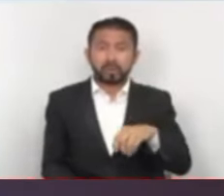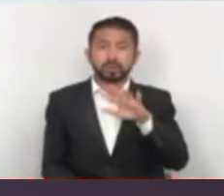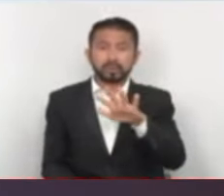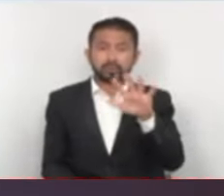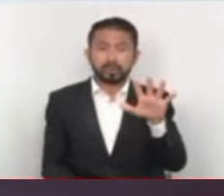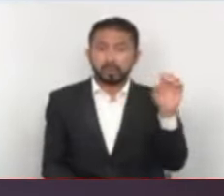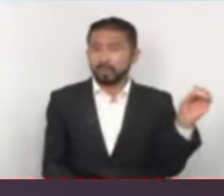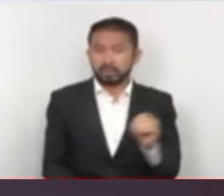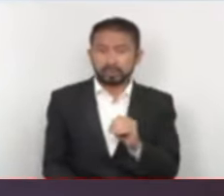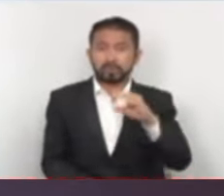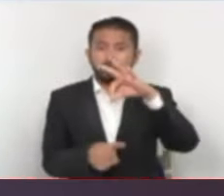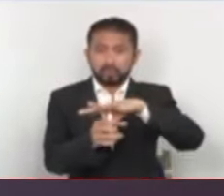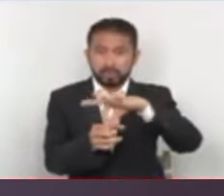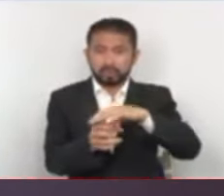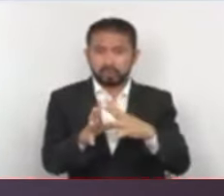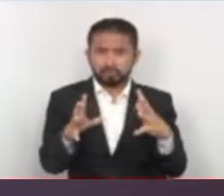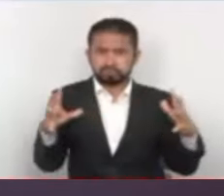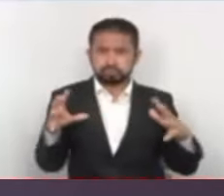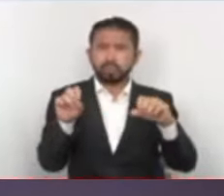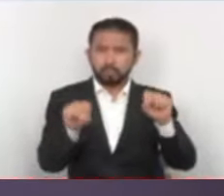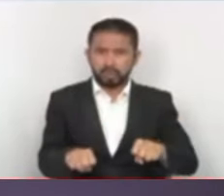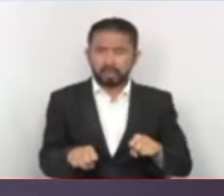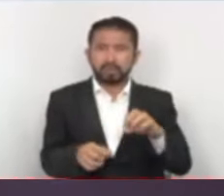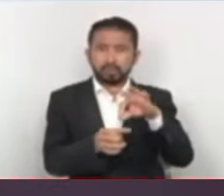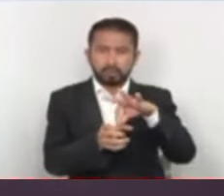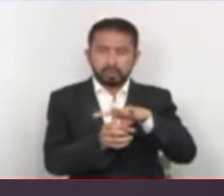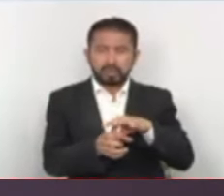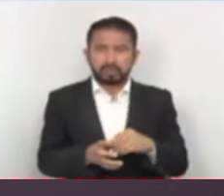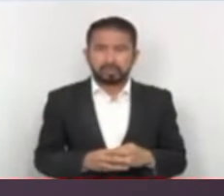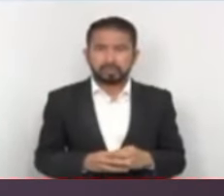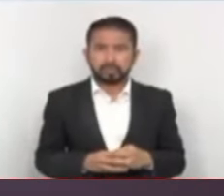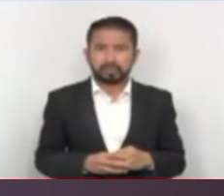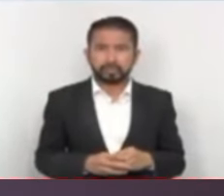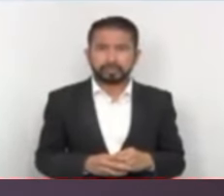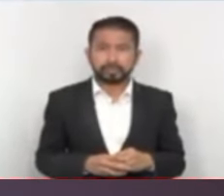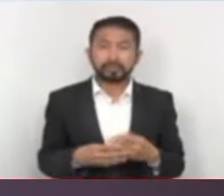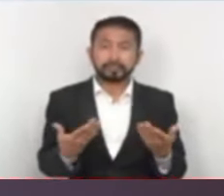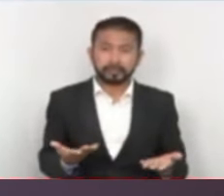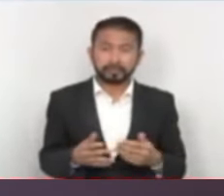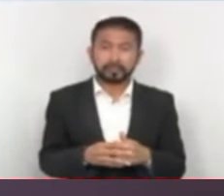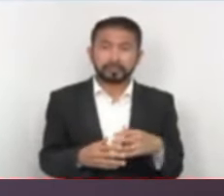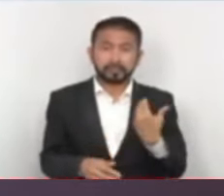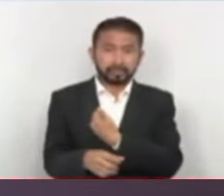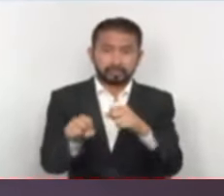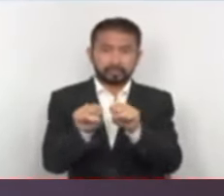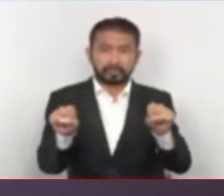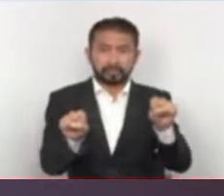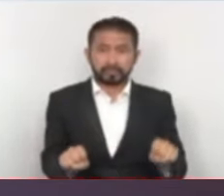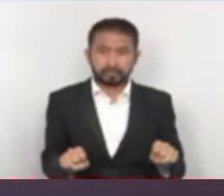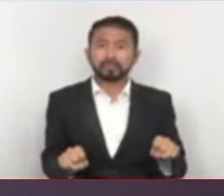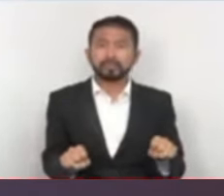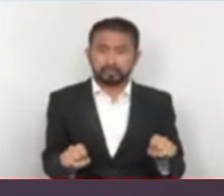54-55% de la votación, que incremente el número de votantes para que nuestro sistema pues sea